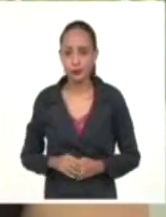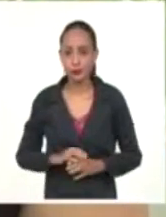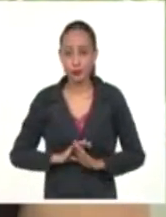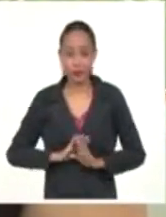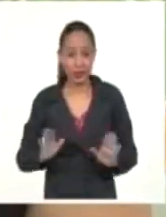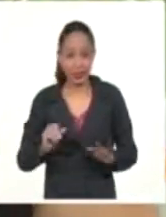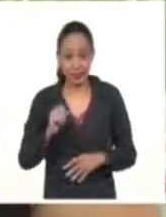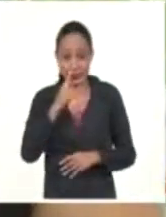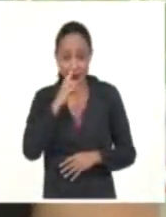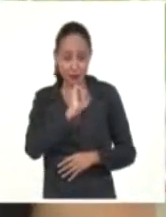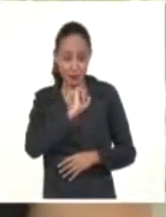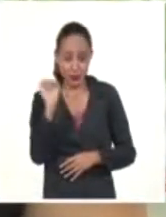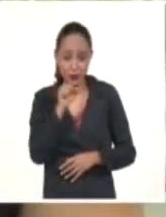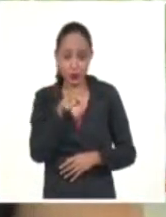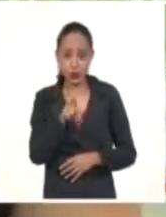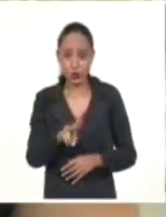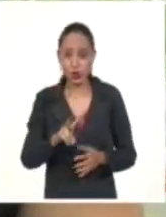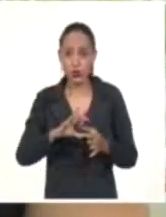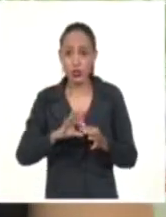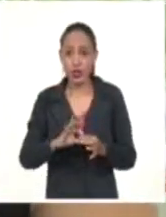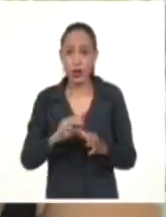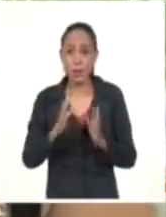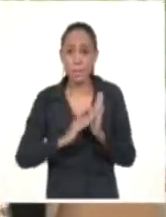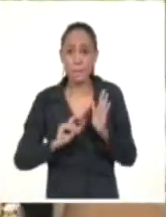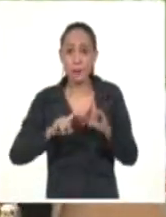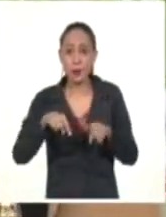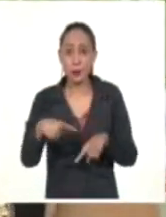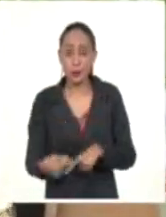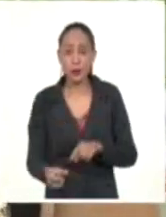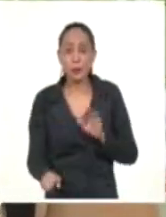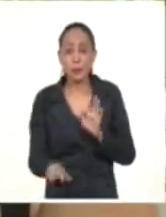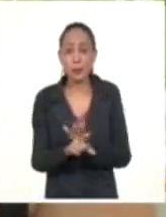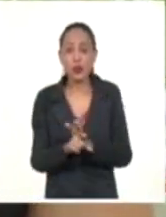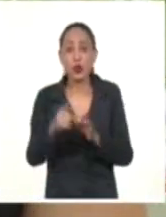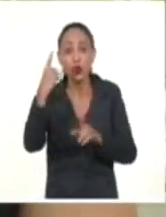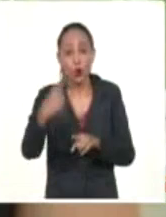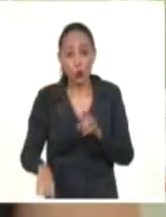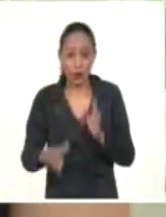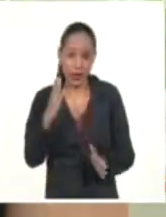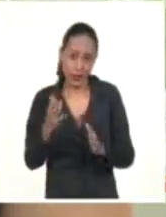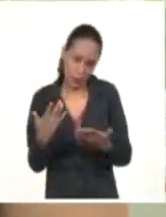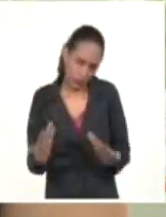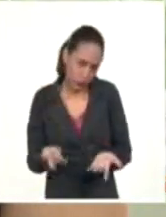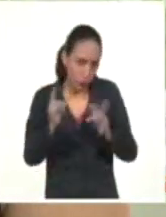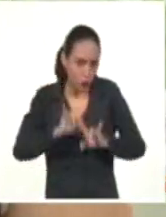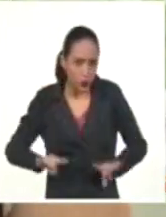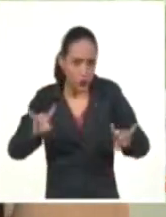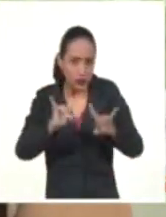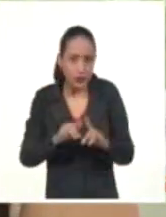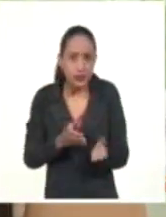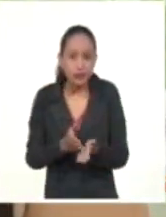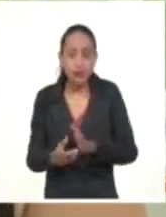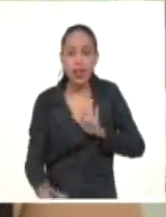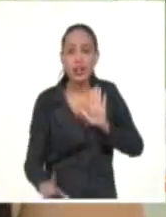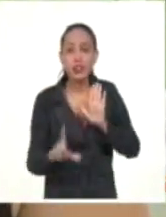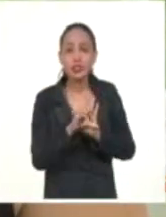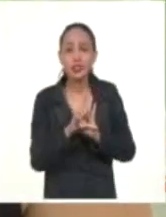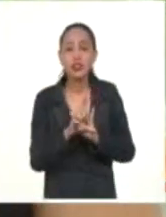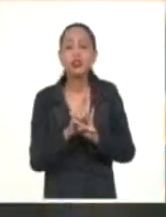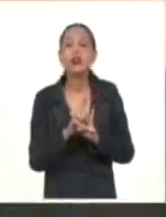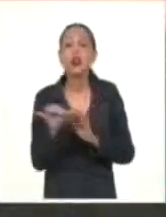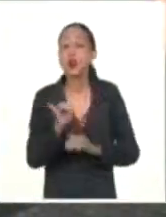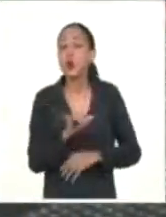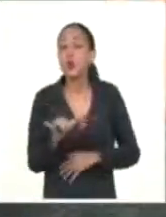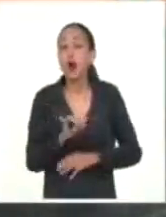mis estudios del 12 grado. El mes que viene voy a iniciar otra etapa, la universitaria, con la carrera de licenciatura en Ingeniería y